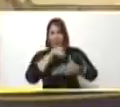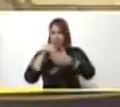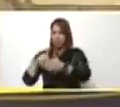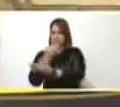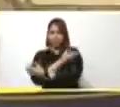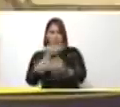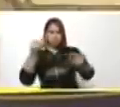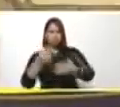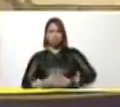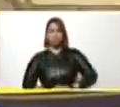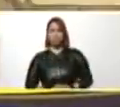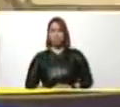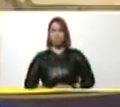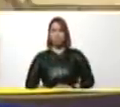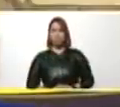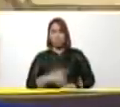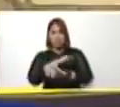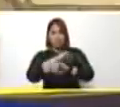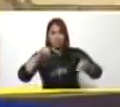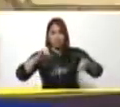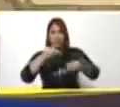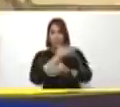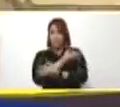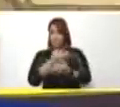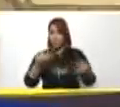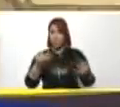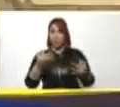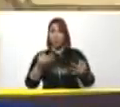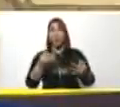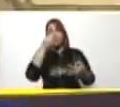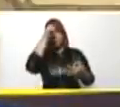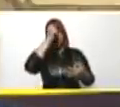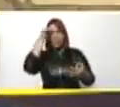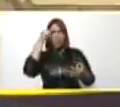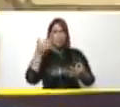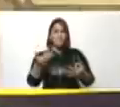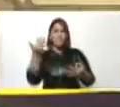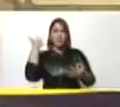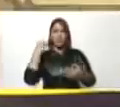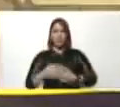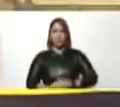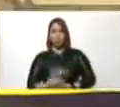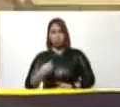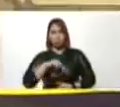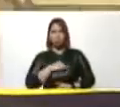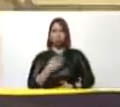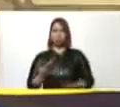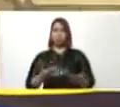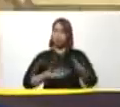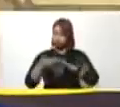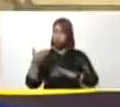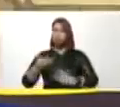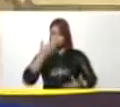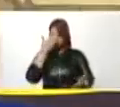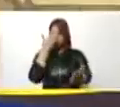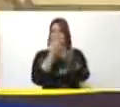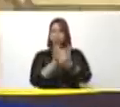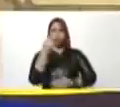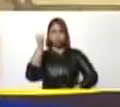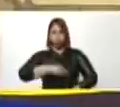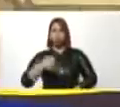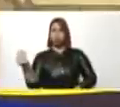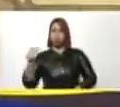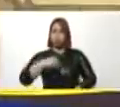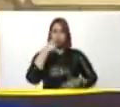perfectas, que se terminaron de perfeccionar el domingo pasado. Nosotros salimos a bregar,